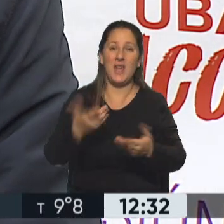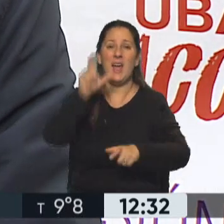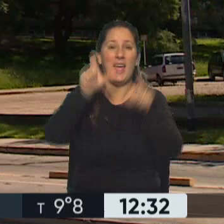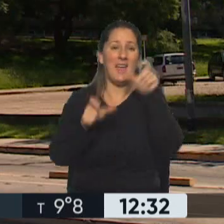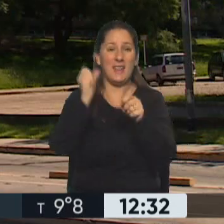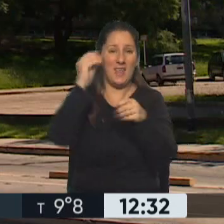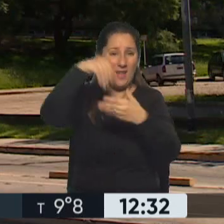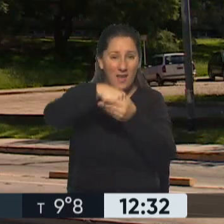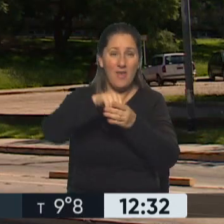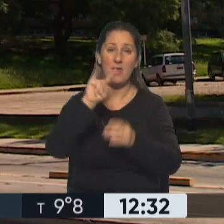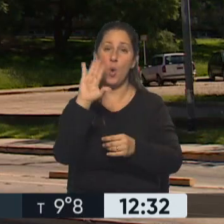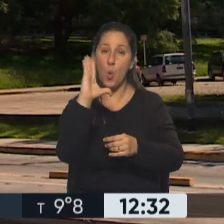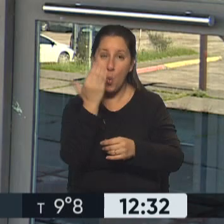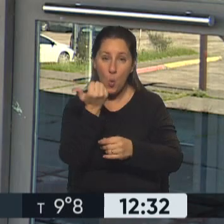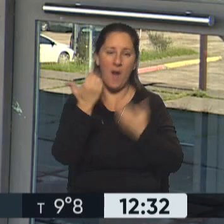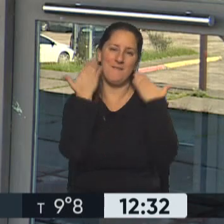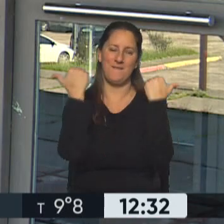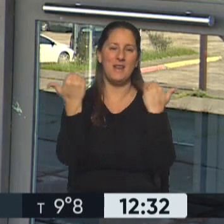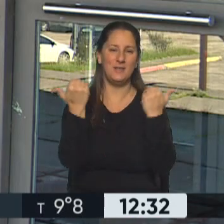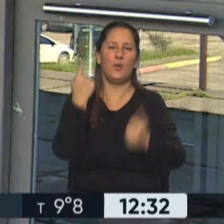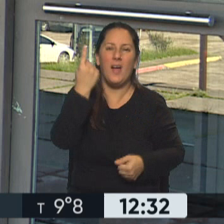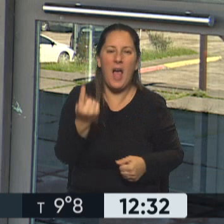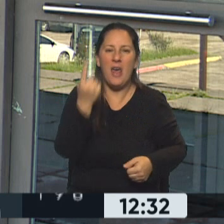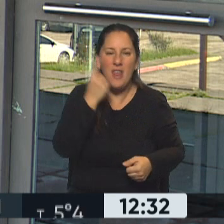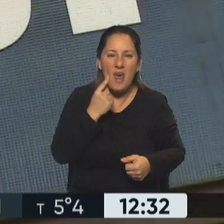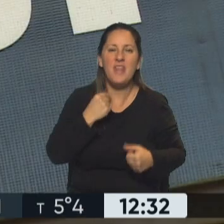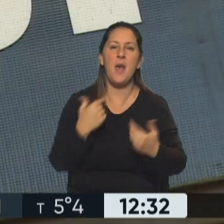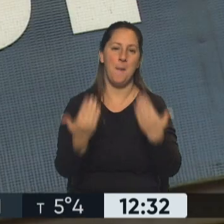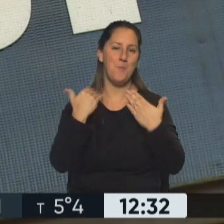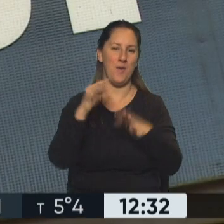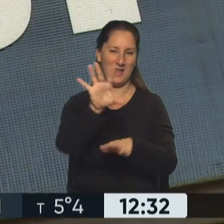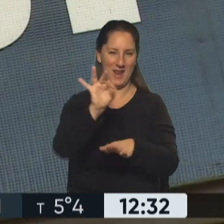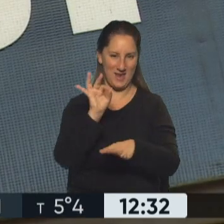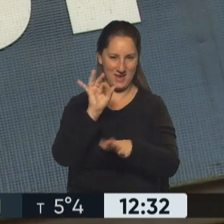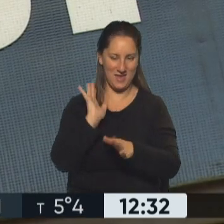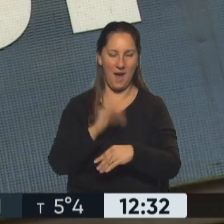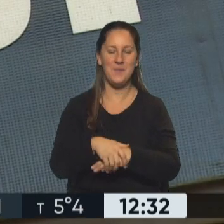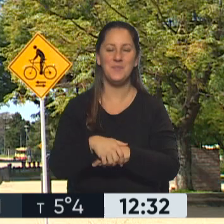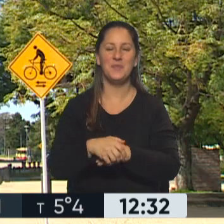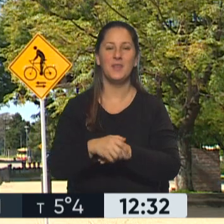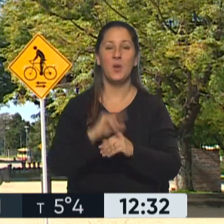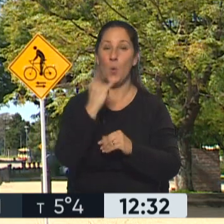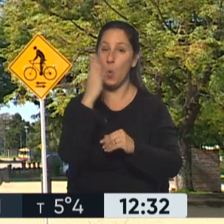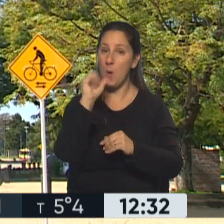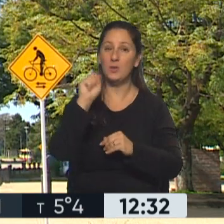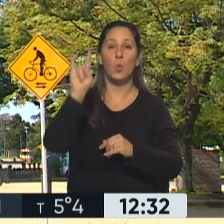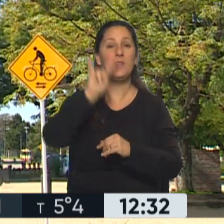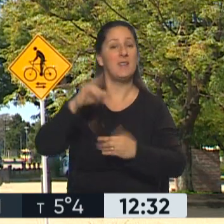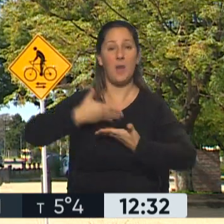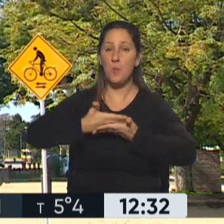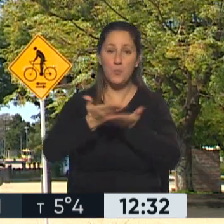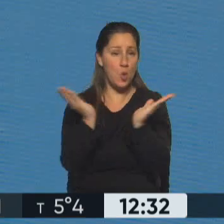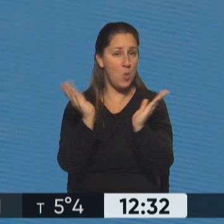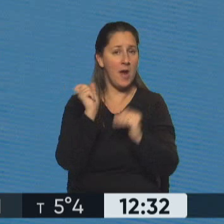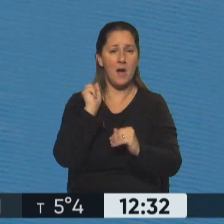la UBA que día a día hace posible esta posibilidad. La UBA es una universidad pública, una